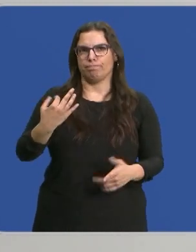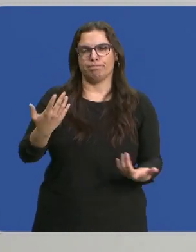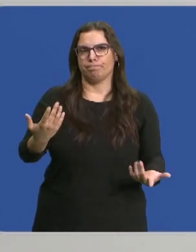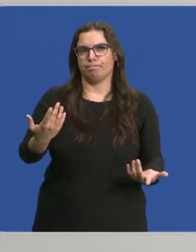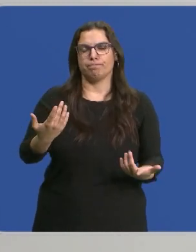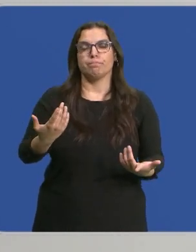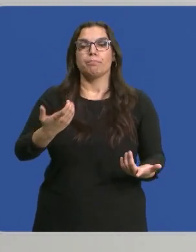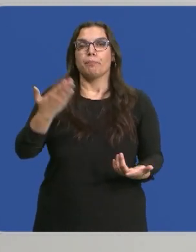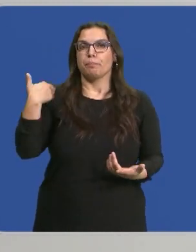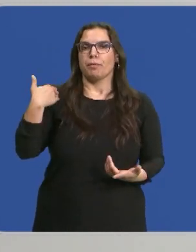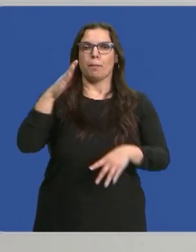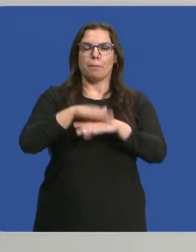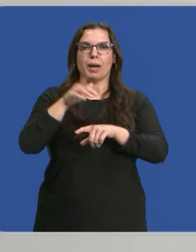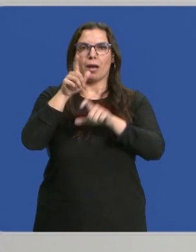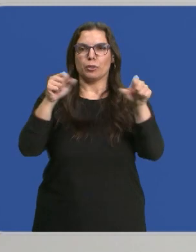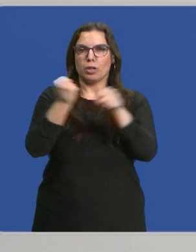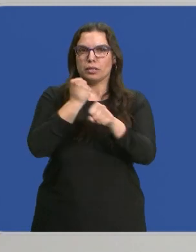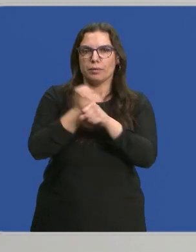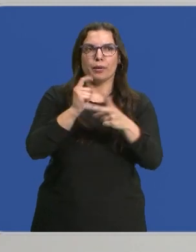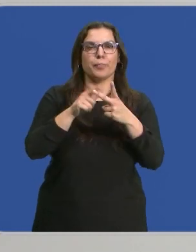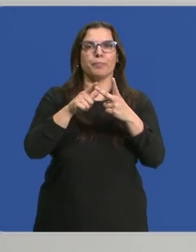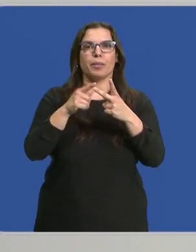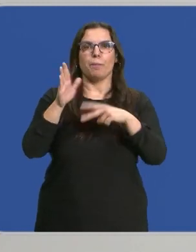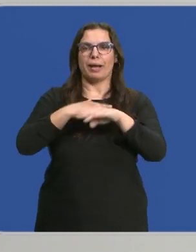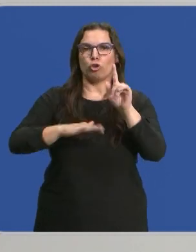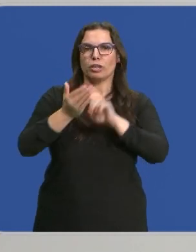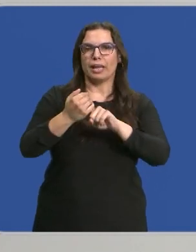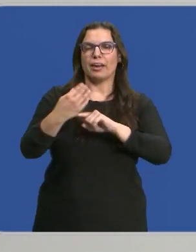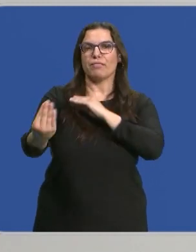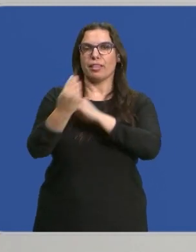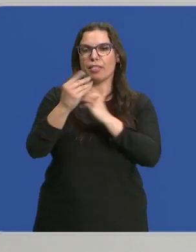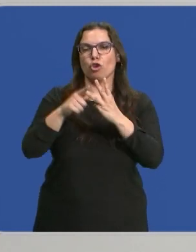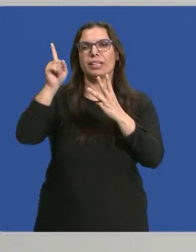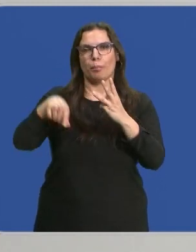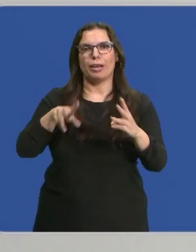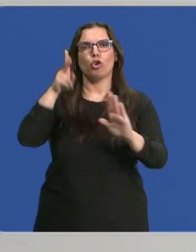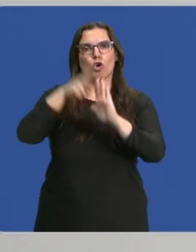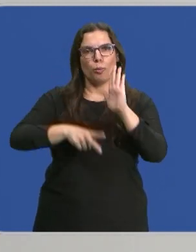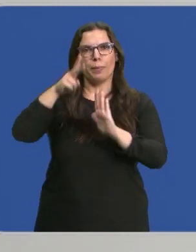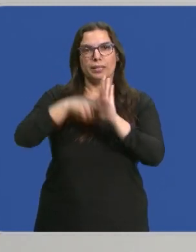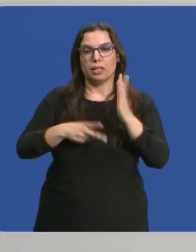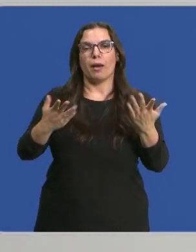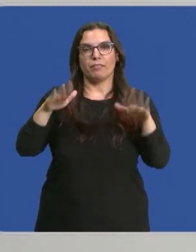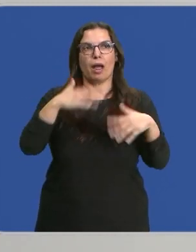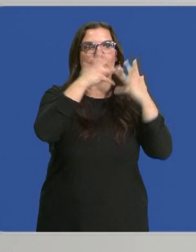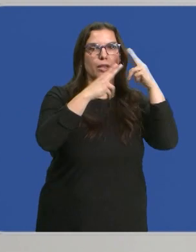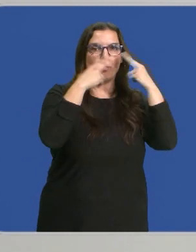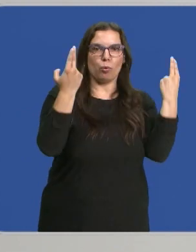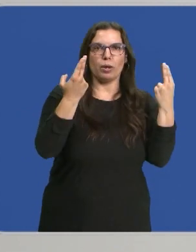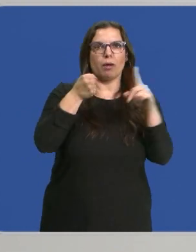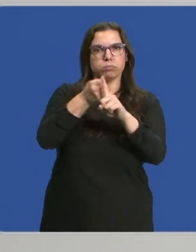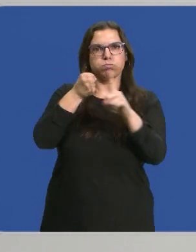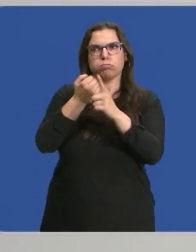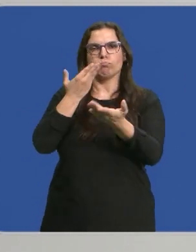niveles. He comentado empleados, he comentado acceder a financiación y también a nivel normativo cada vez la administración pública